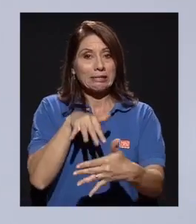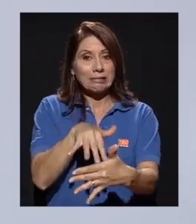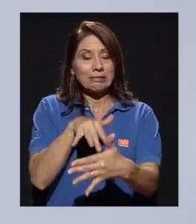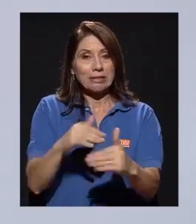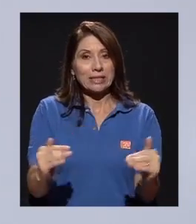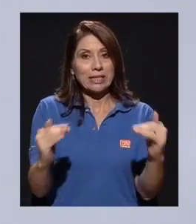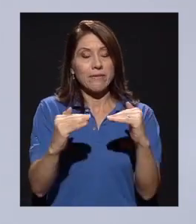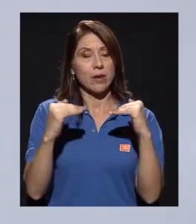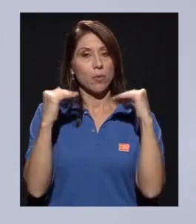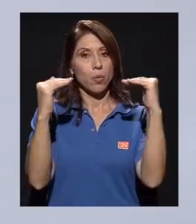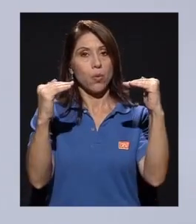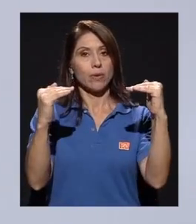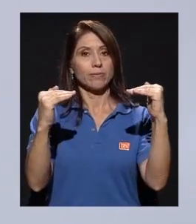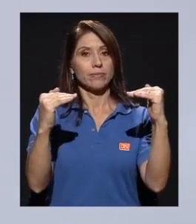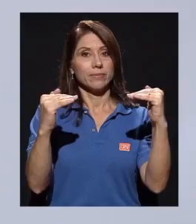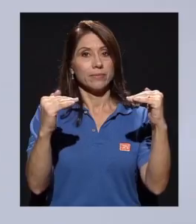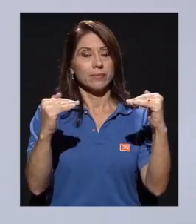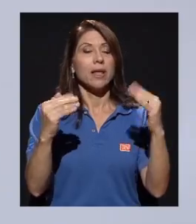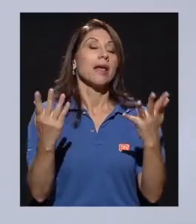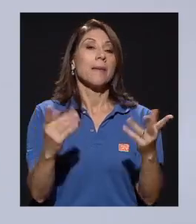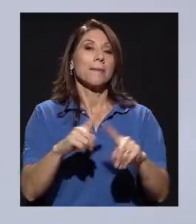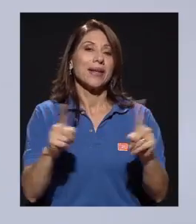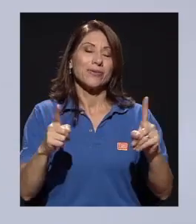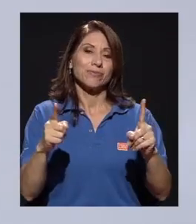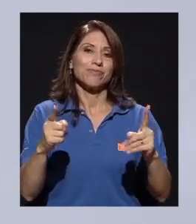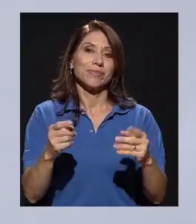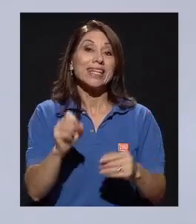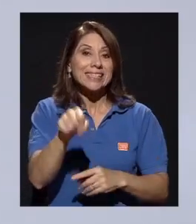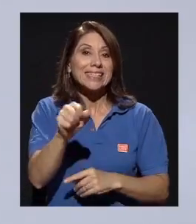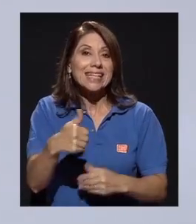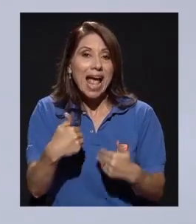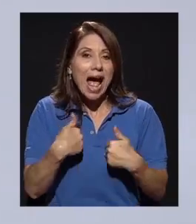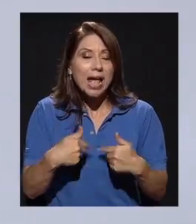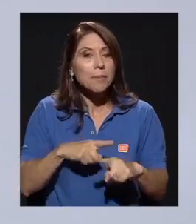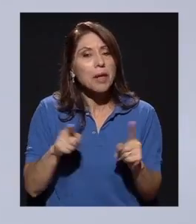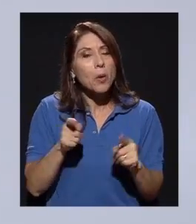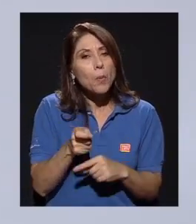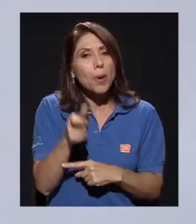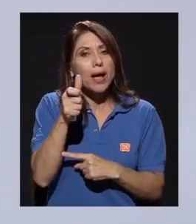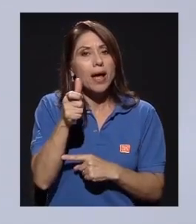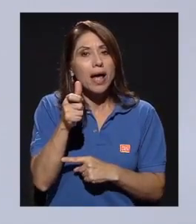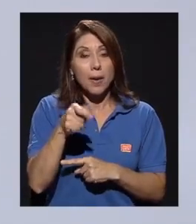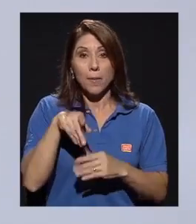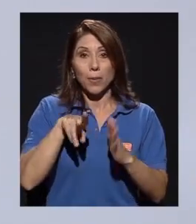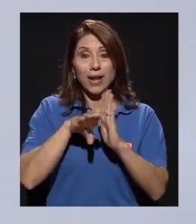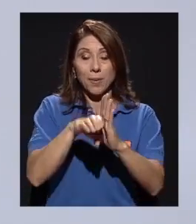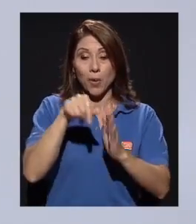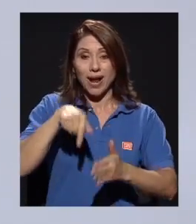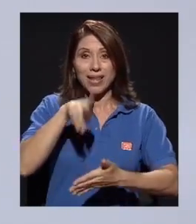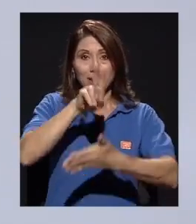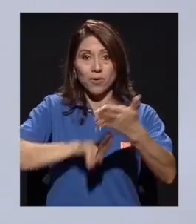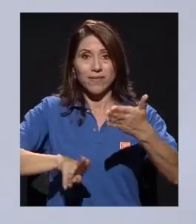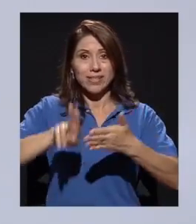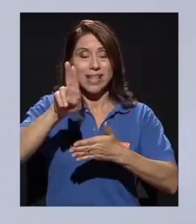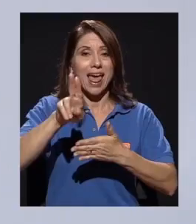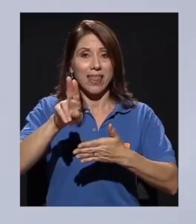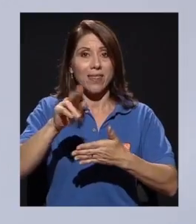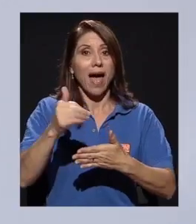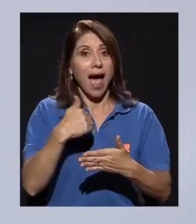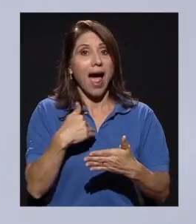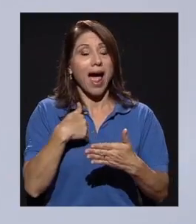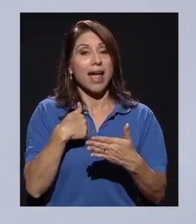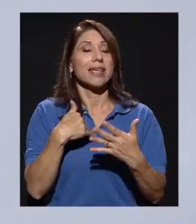lamentablemente en la universidad cuando hay categorías aquí hay categorías de régimen académico las que están más